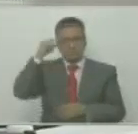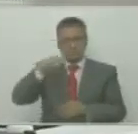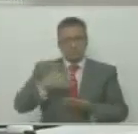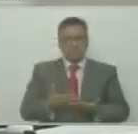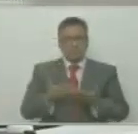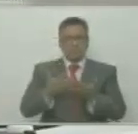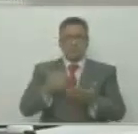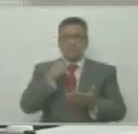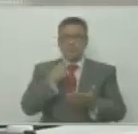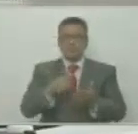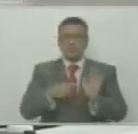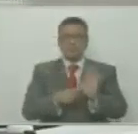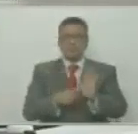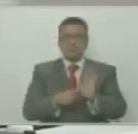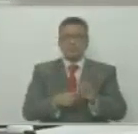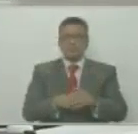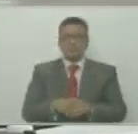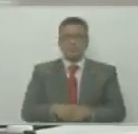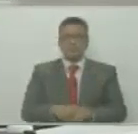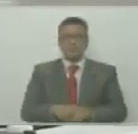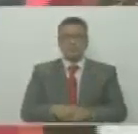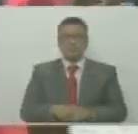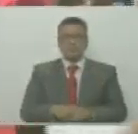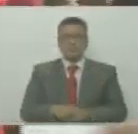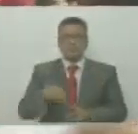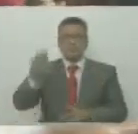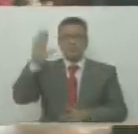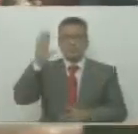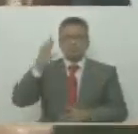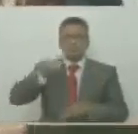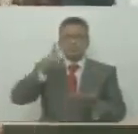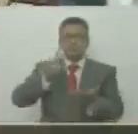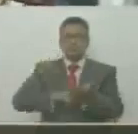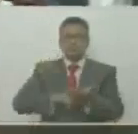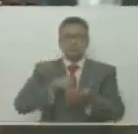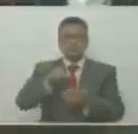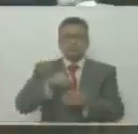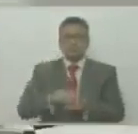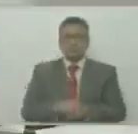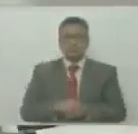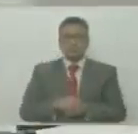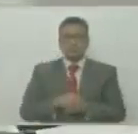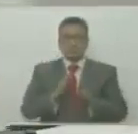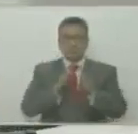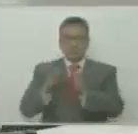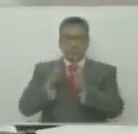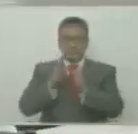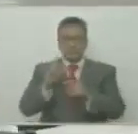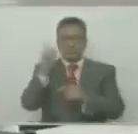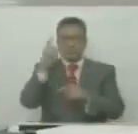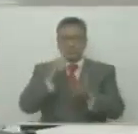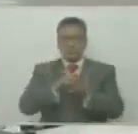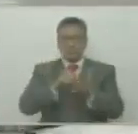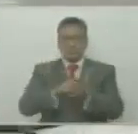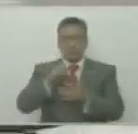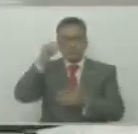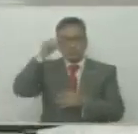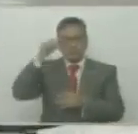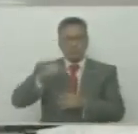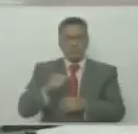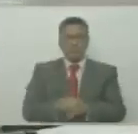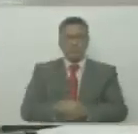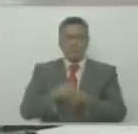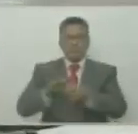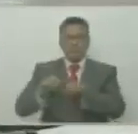sírvanse a manifestarlo con la señal de costumbre. Queda aprobado el orden del día. Primer punto del orden del día,